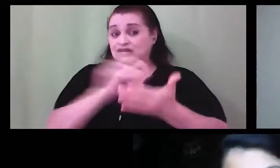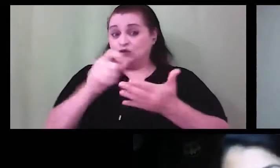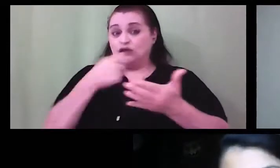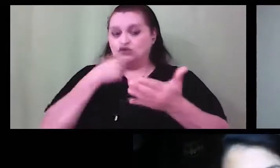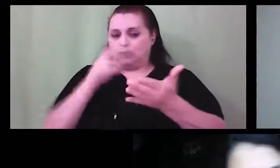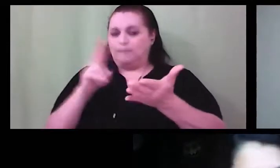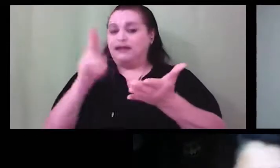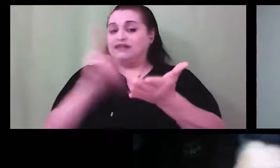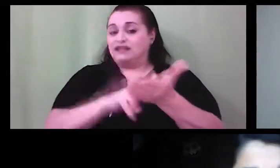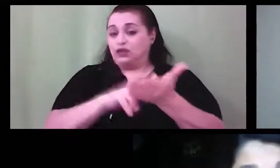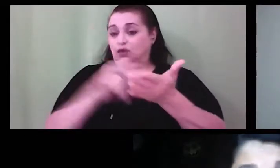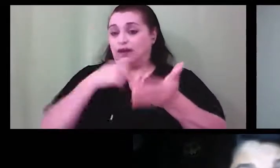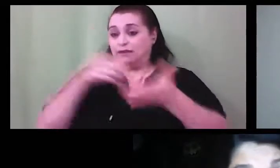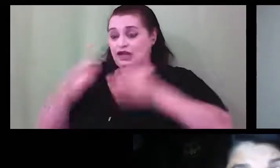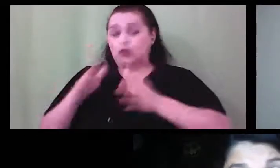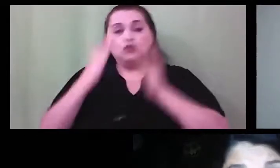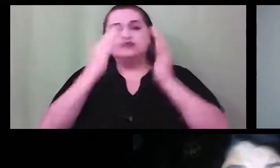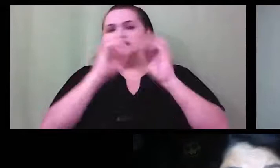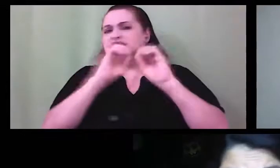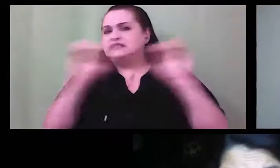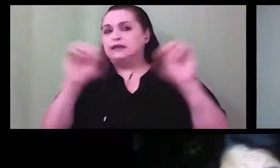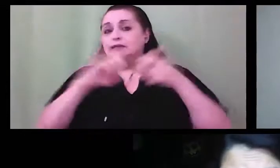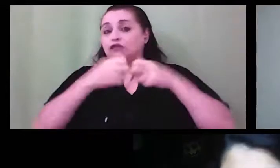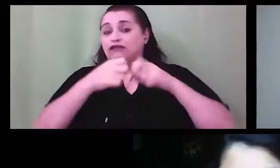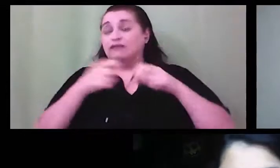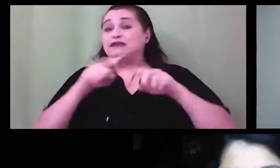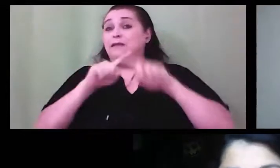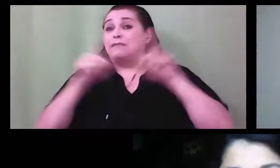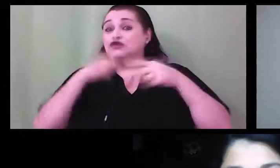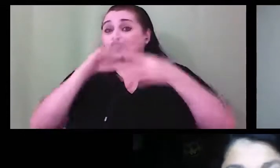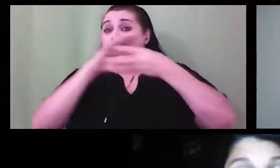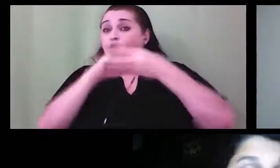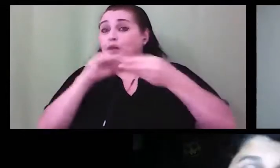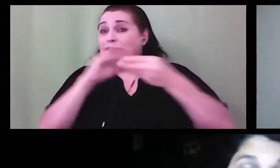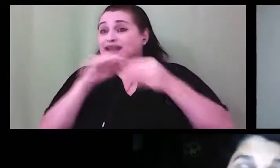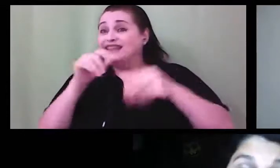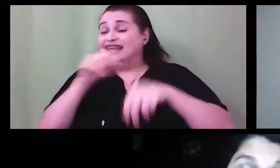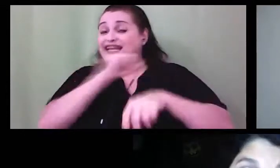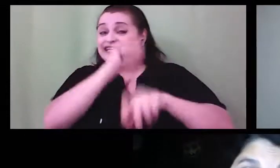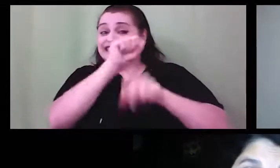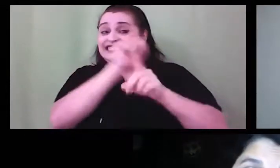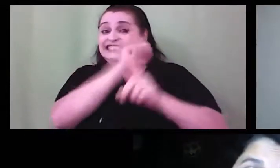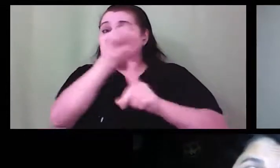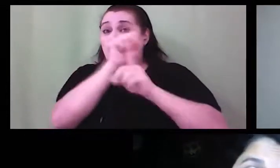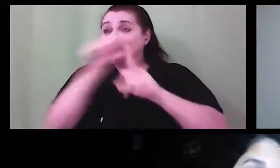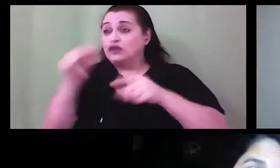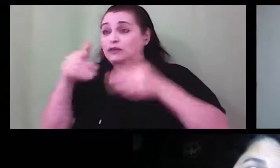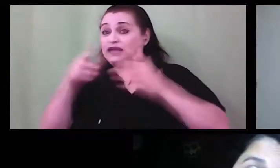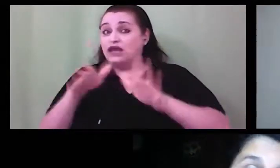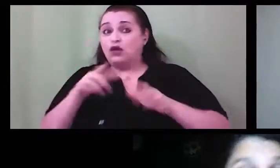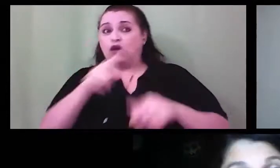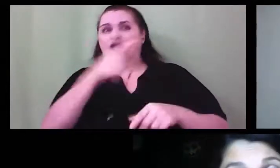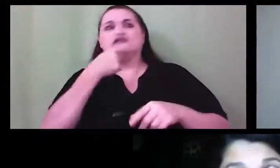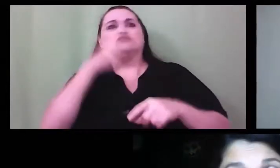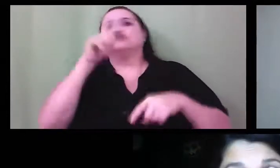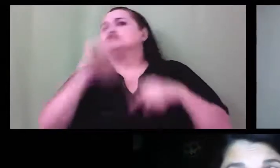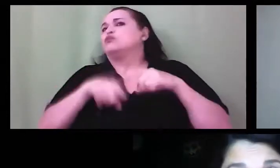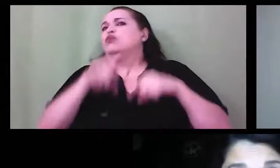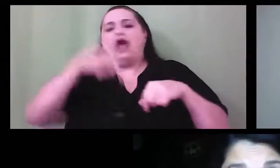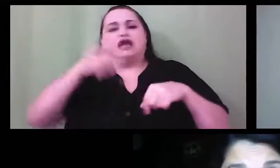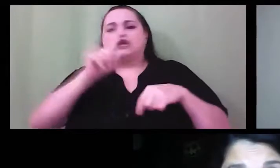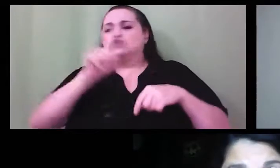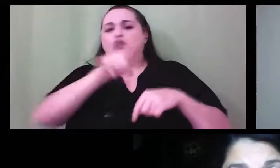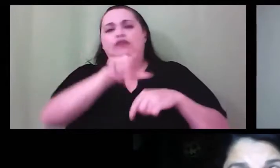al chiquito, no hubo problema, pero cuando dije el caso de José Luis, me dijeron, no, no se puede, aquí no, tiene que ir a otro